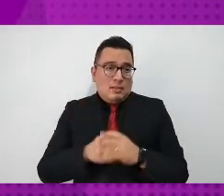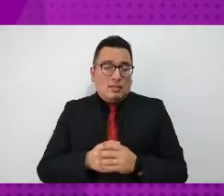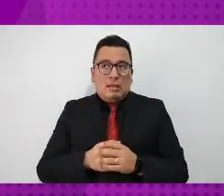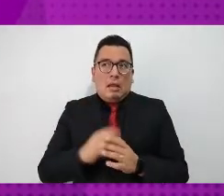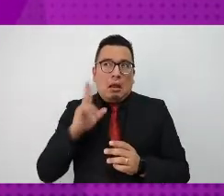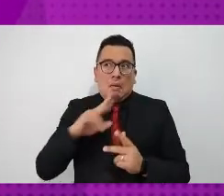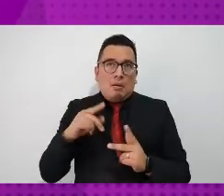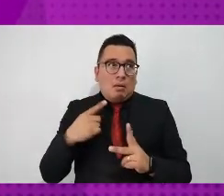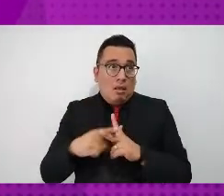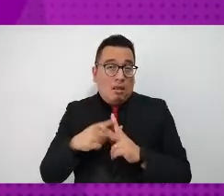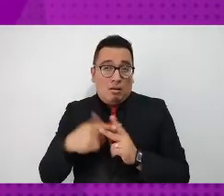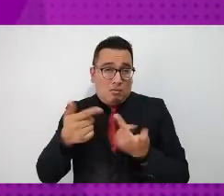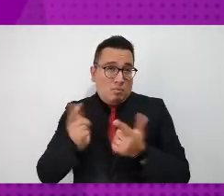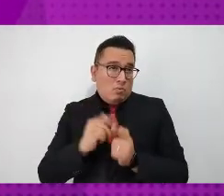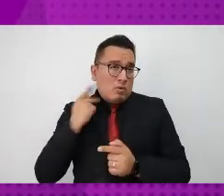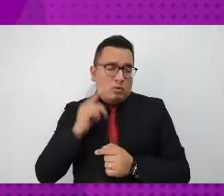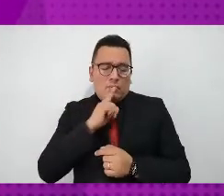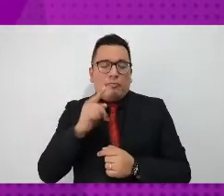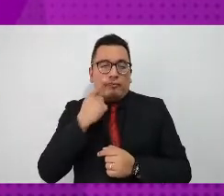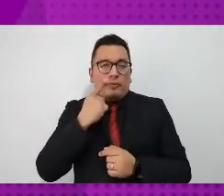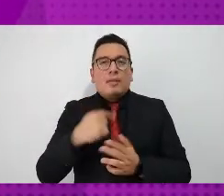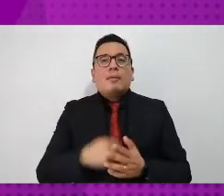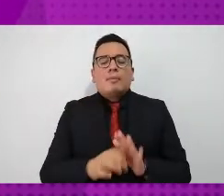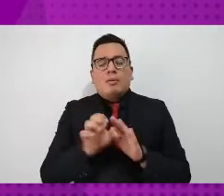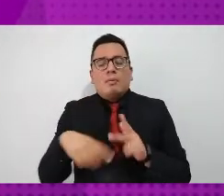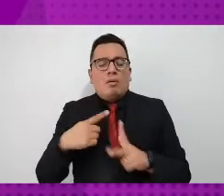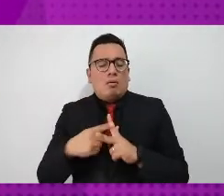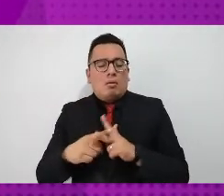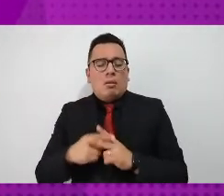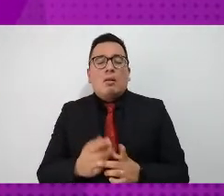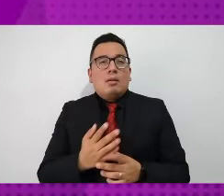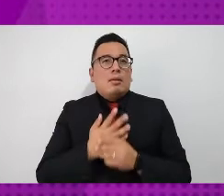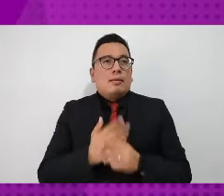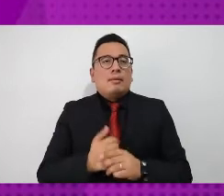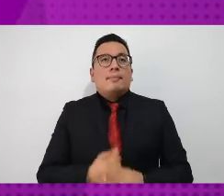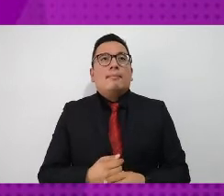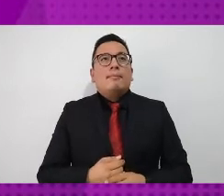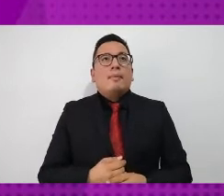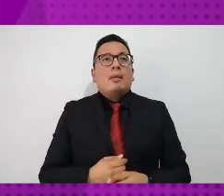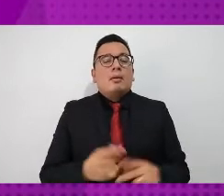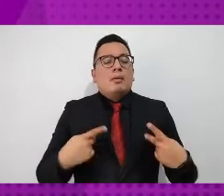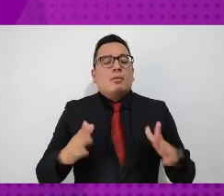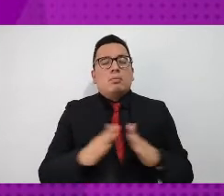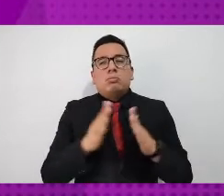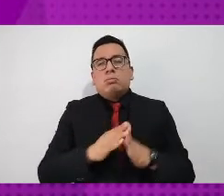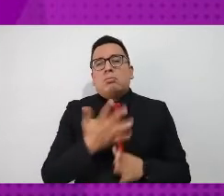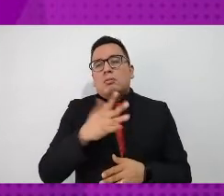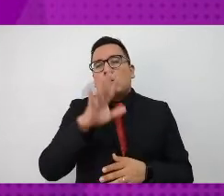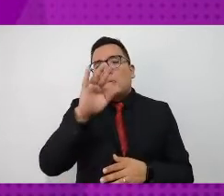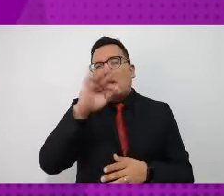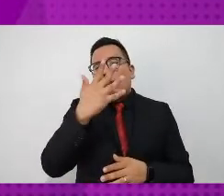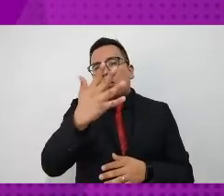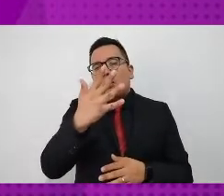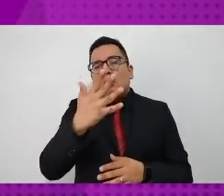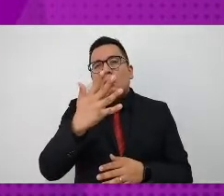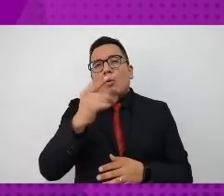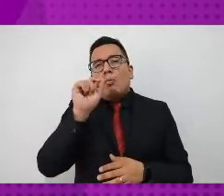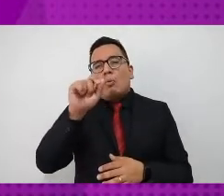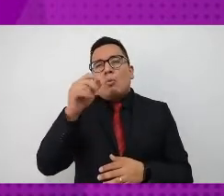resultados de los partidos pero fíjense en el conteo rápido decía la participación ciudadana bastante el